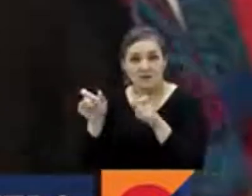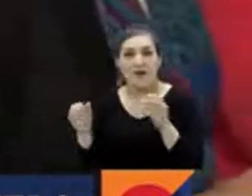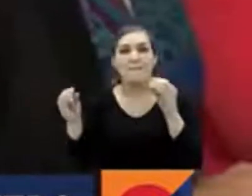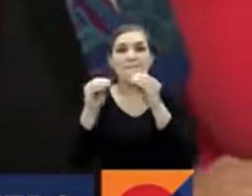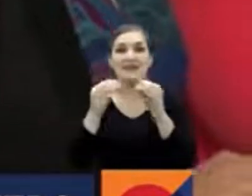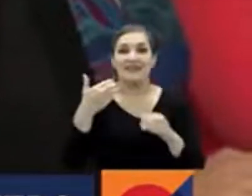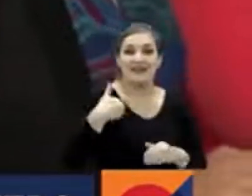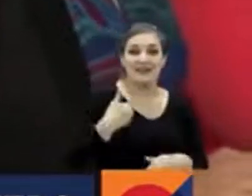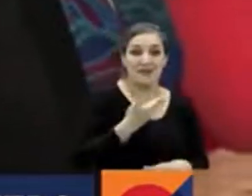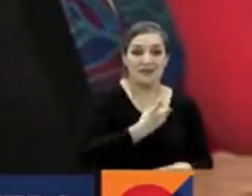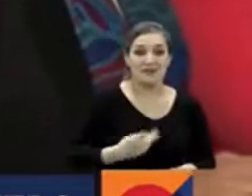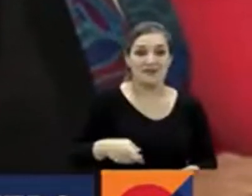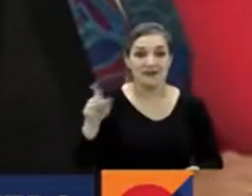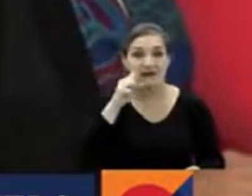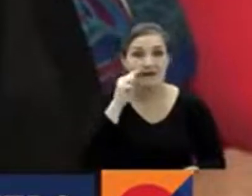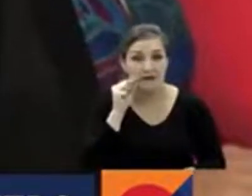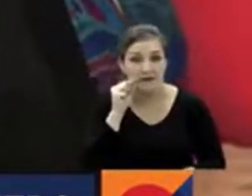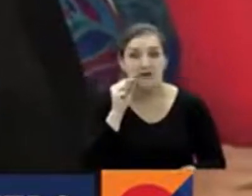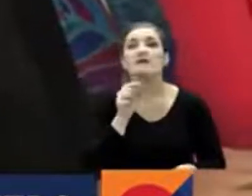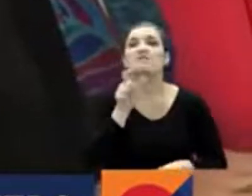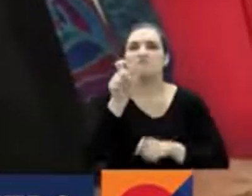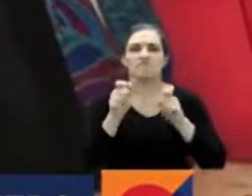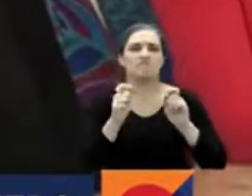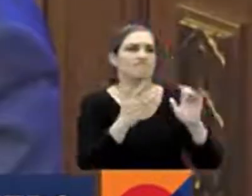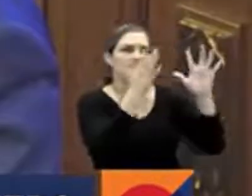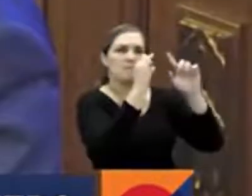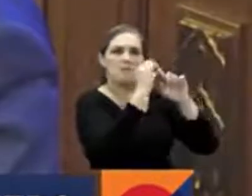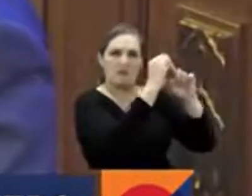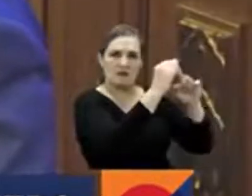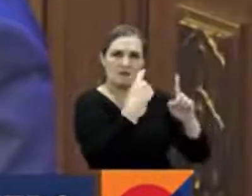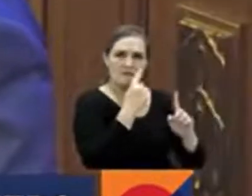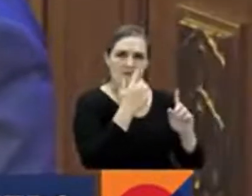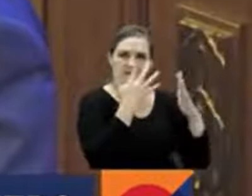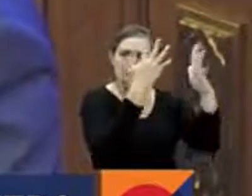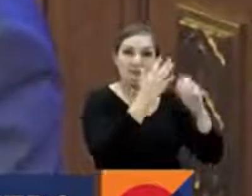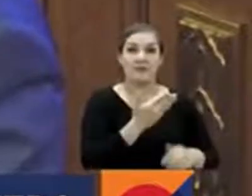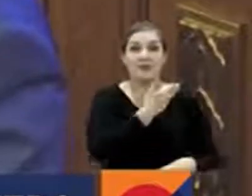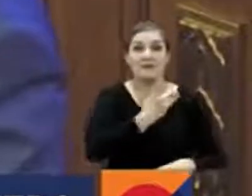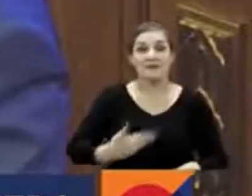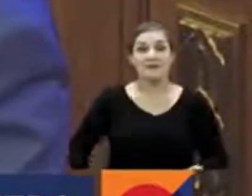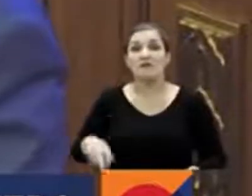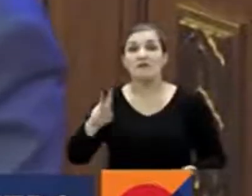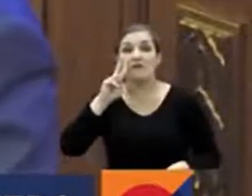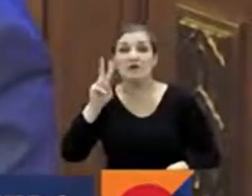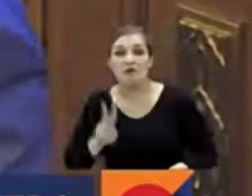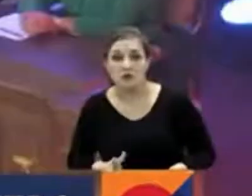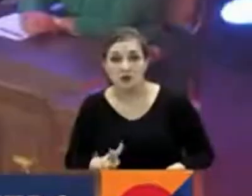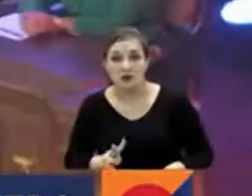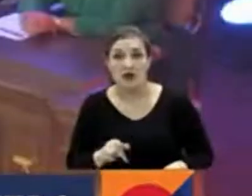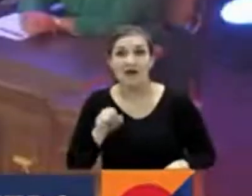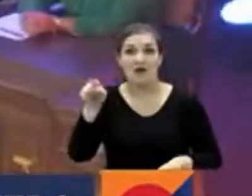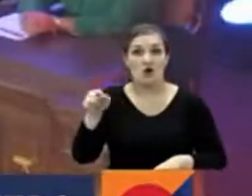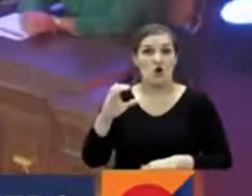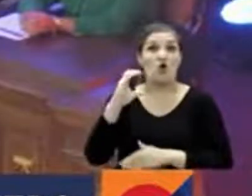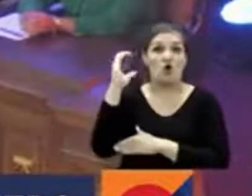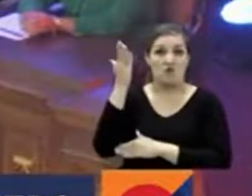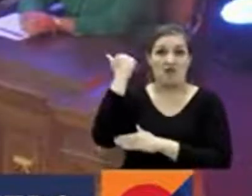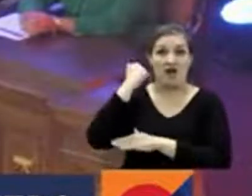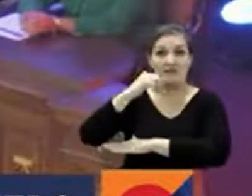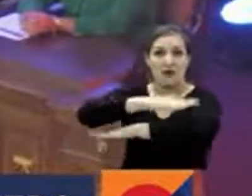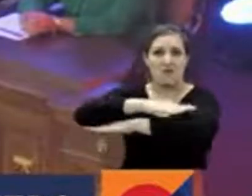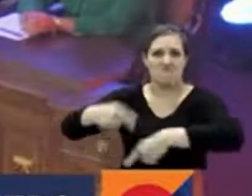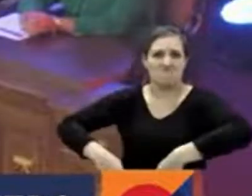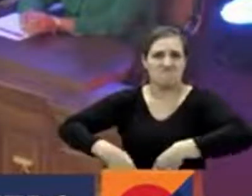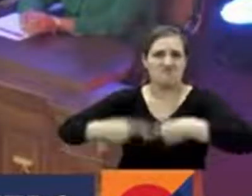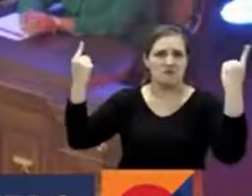argentino Alberto Fernández, también felicitaron al presidente electo de Colombia. El presidente de Venezuela, Nicolás Maduro, país con el que Colombia rompió relaciones diplomáticas